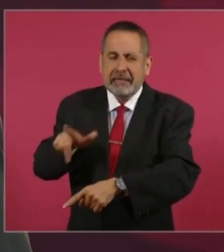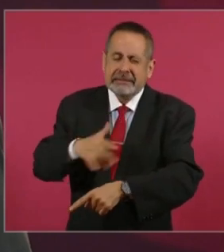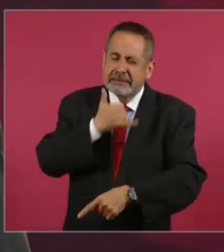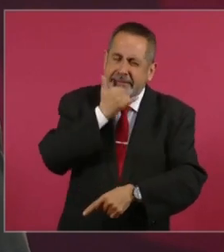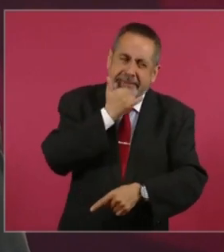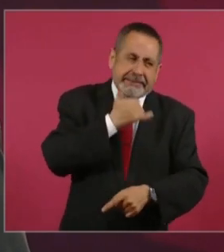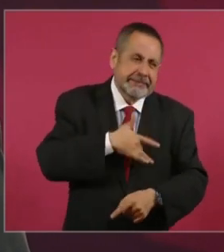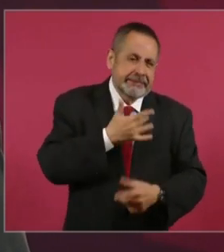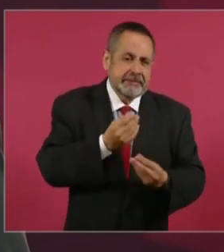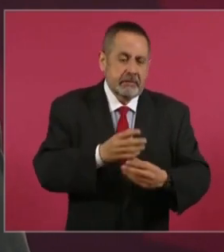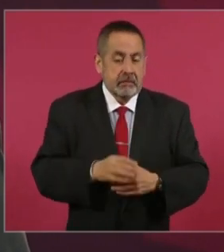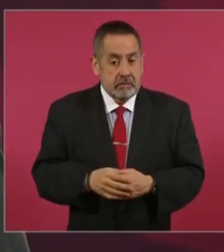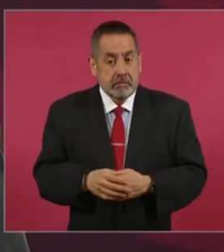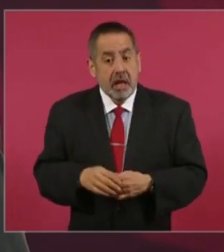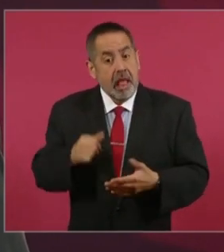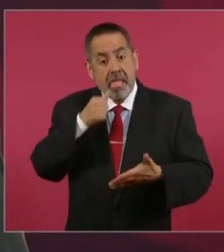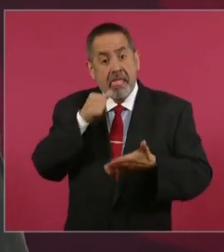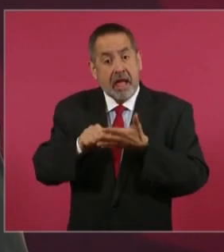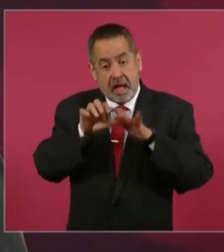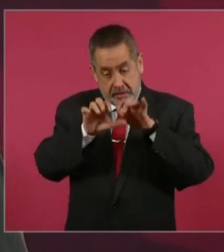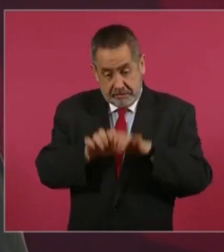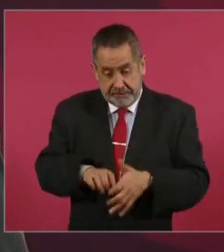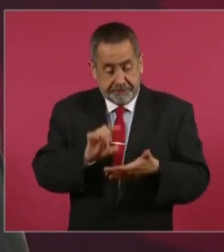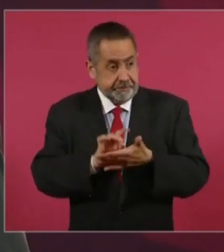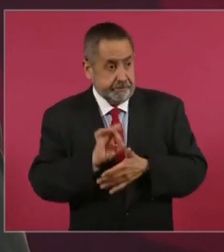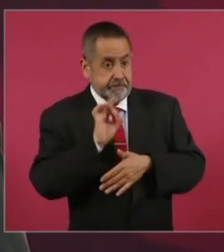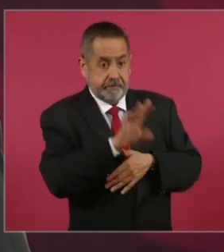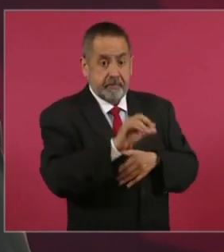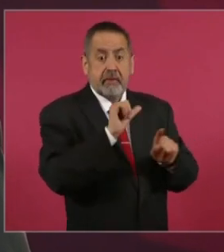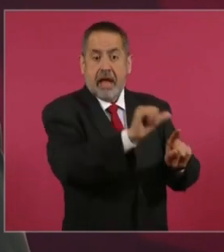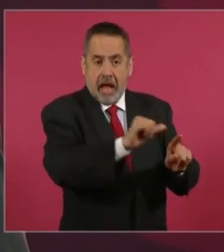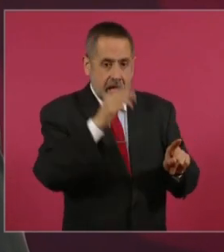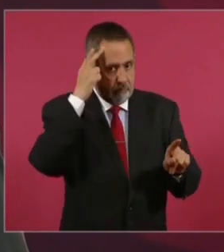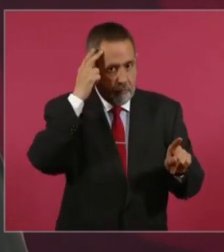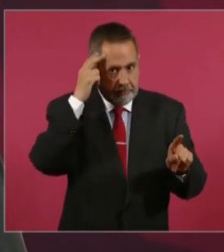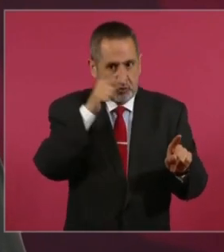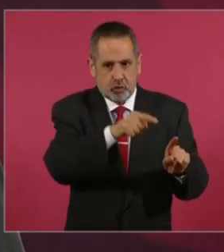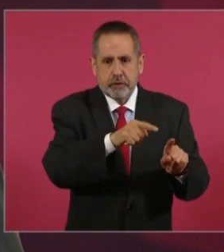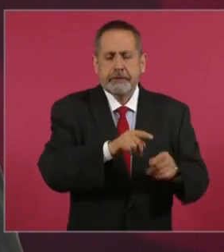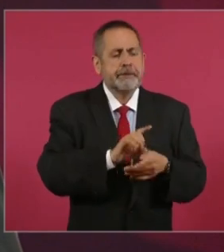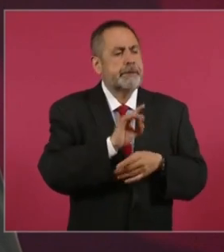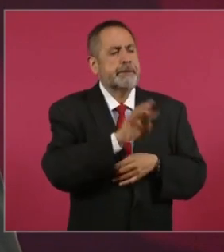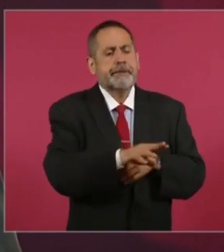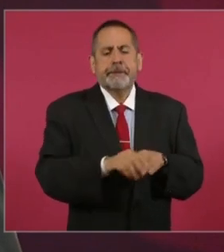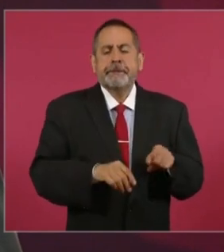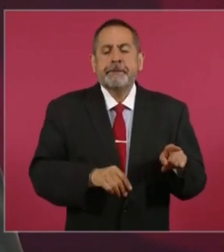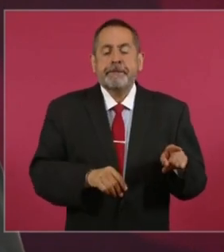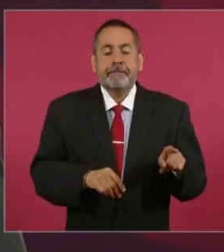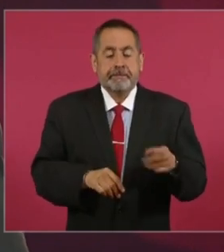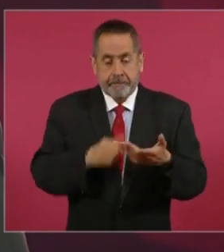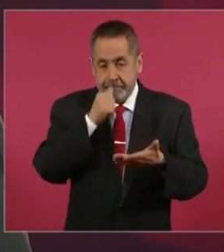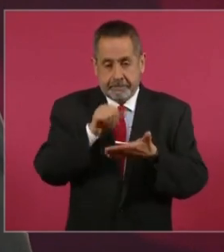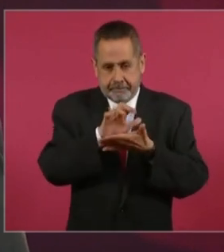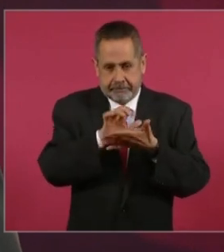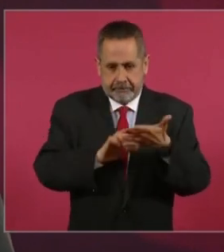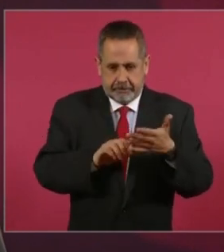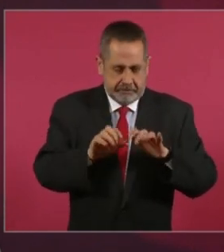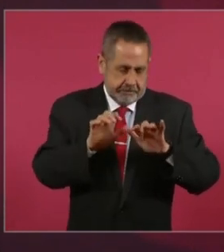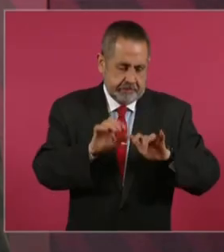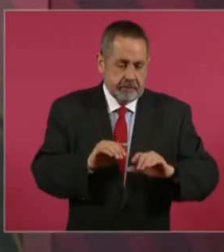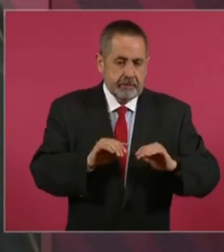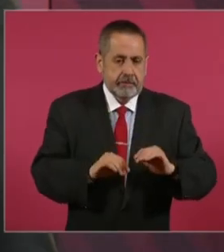en una carta en donde le dice con